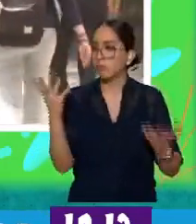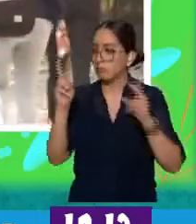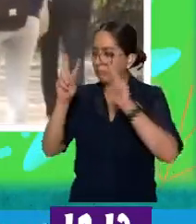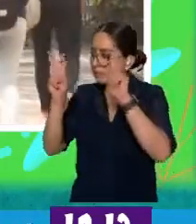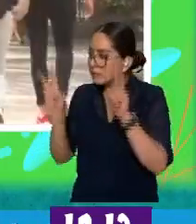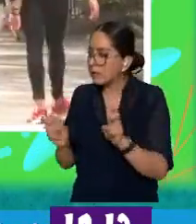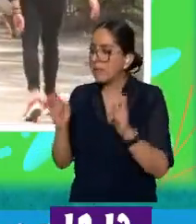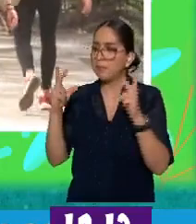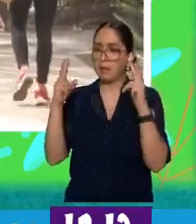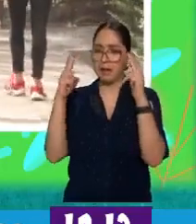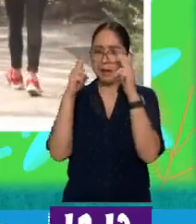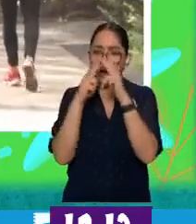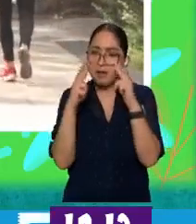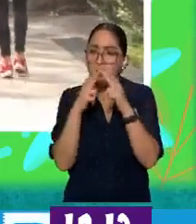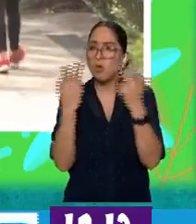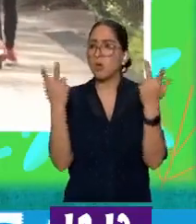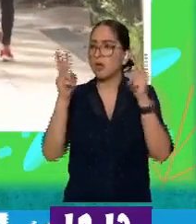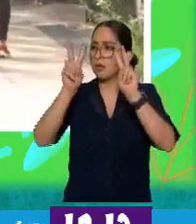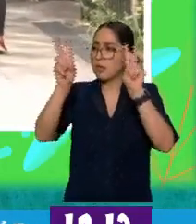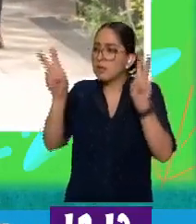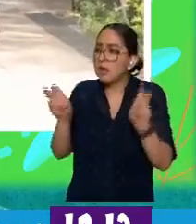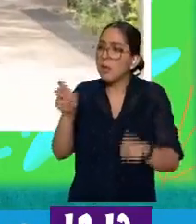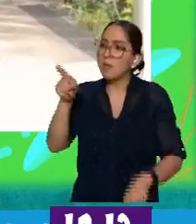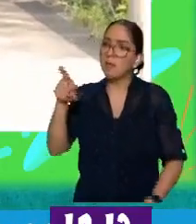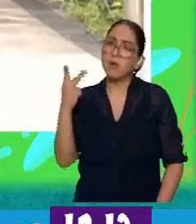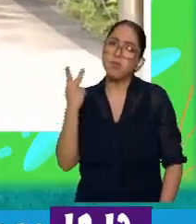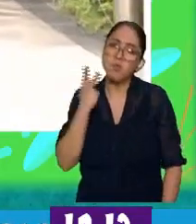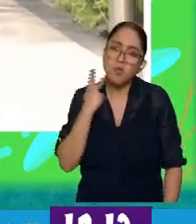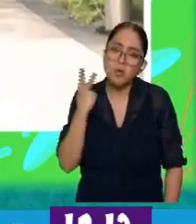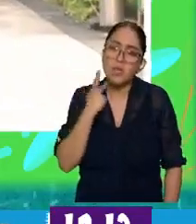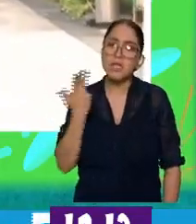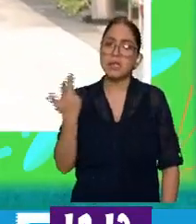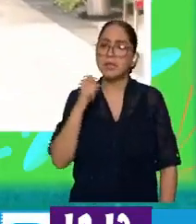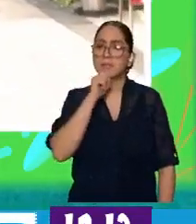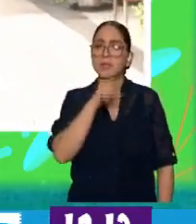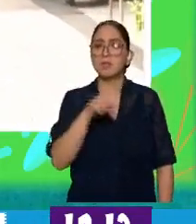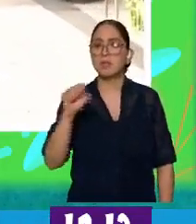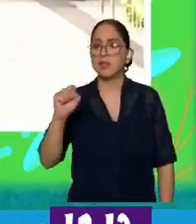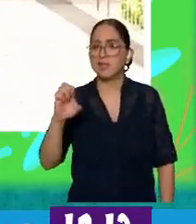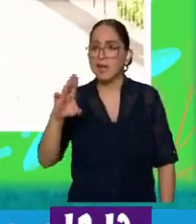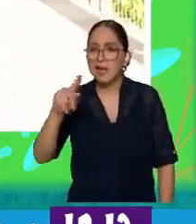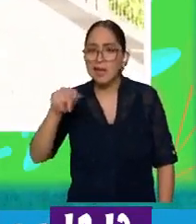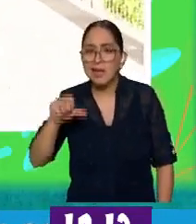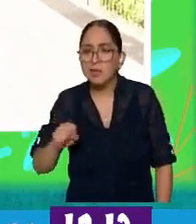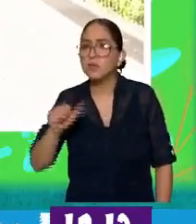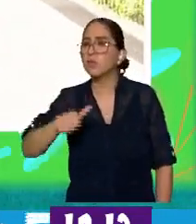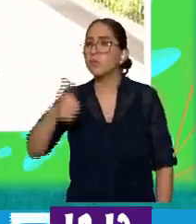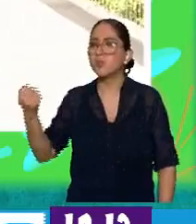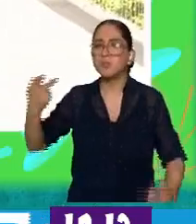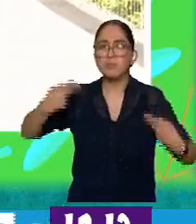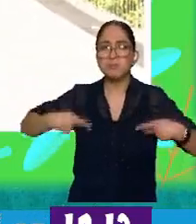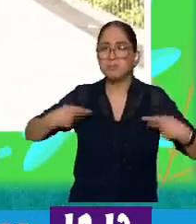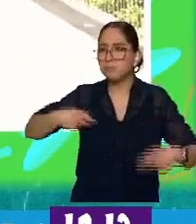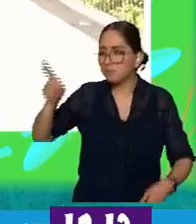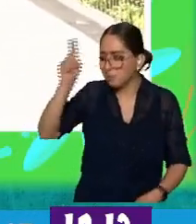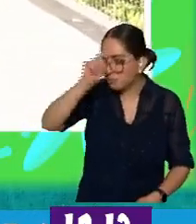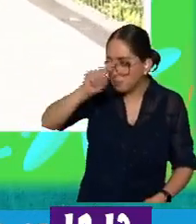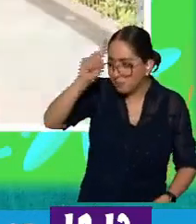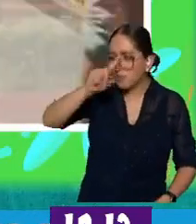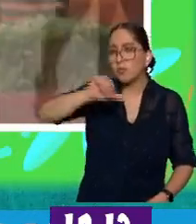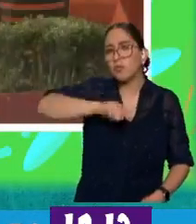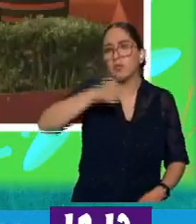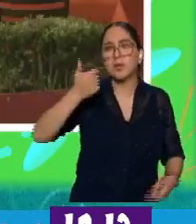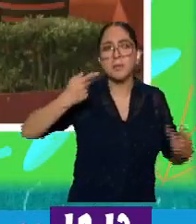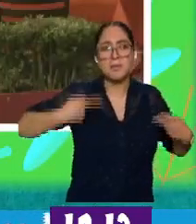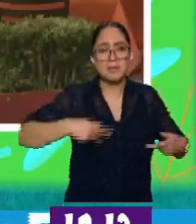religiones, la política, el De todo, deporte, Sectas, de todo. tu coach. Bueno, a veces hasta hay terapeutas que ya se enarbolaron